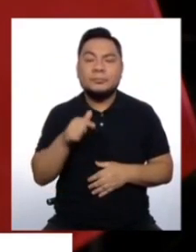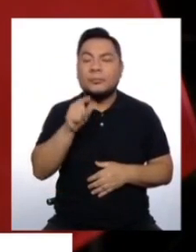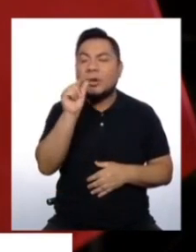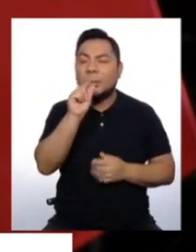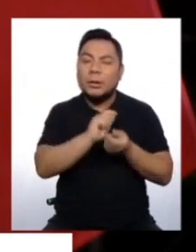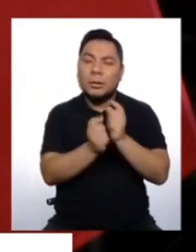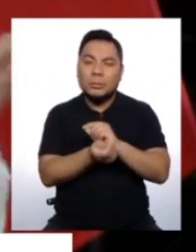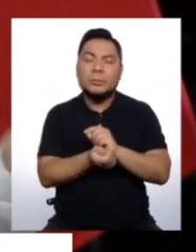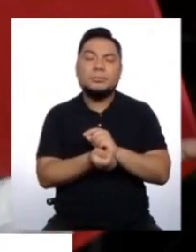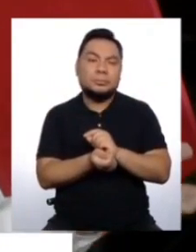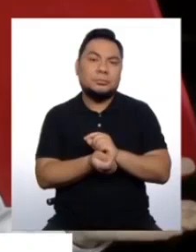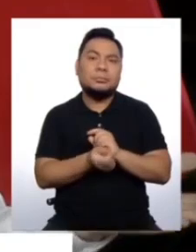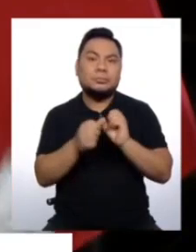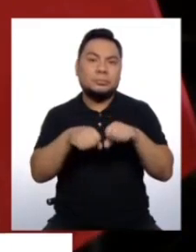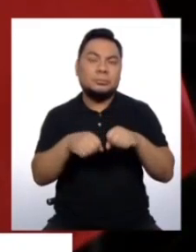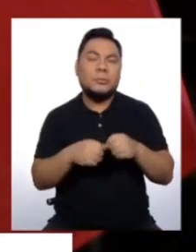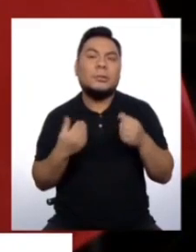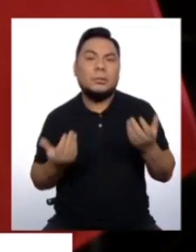cambios respecto